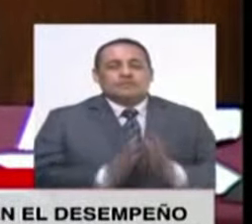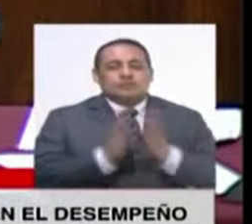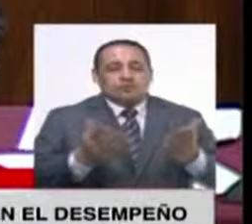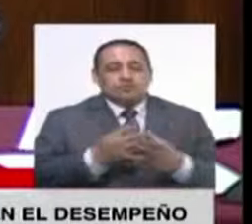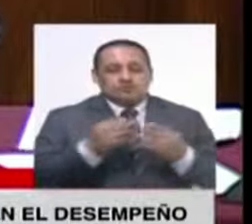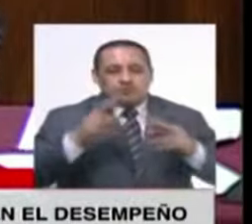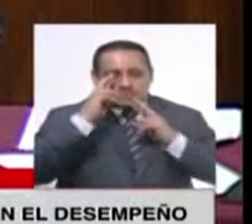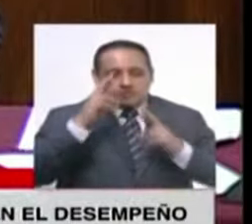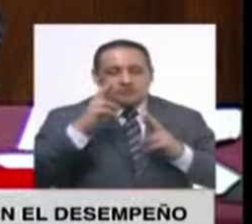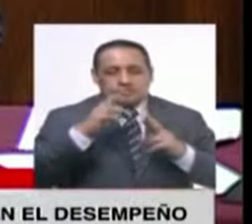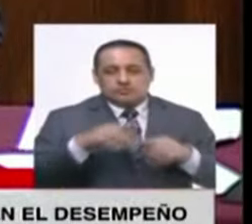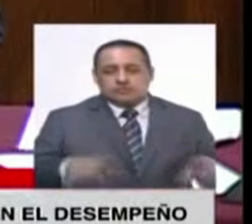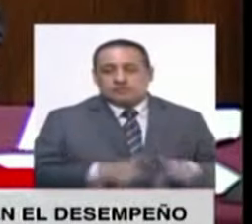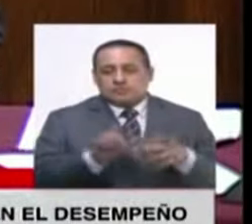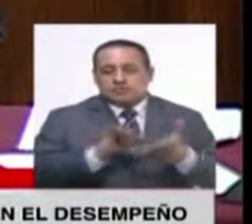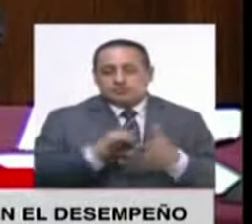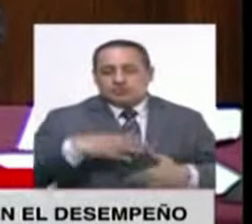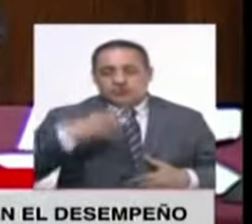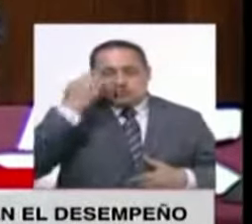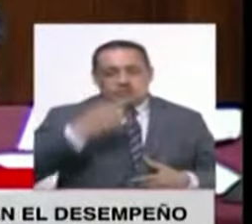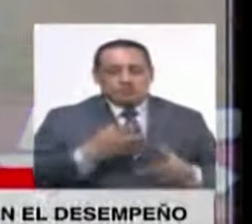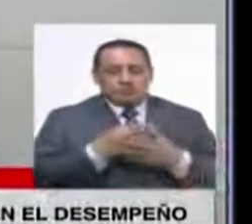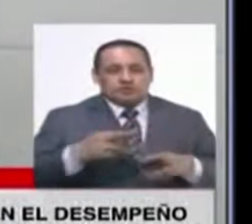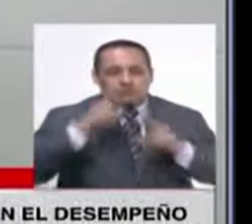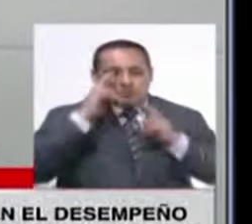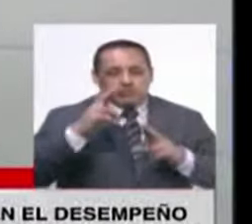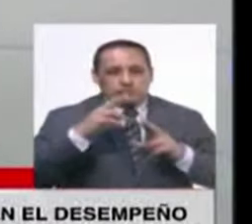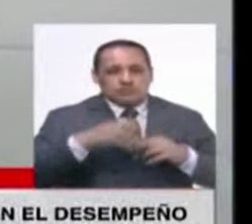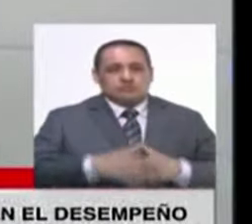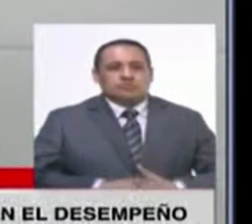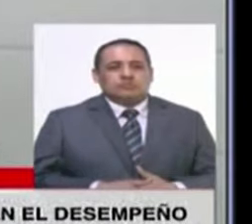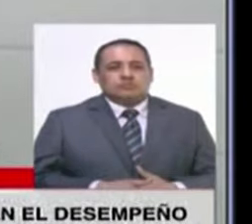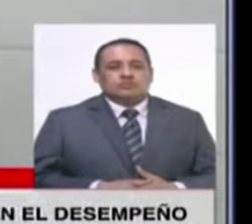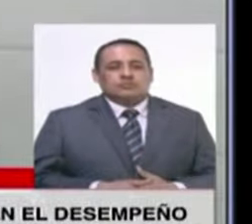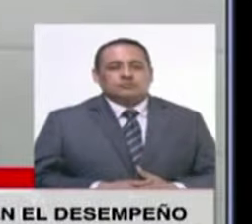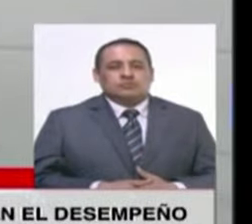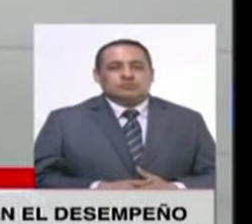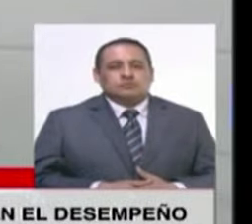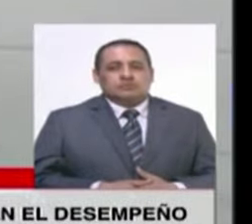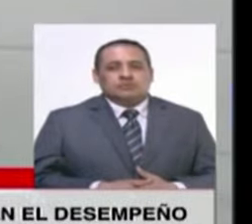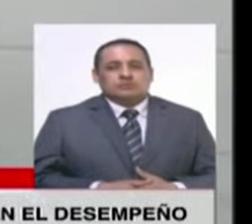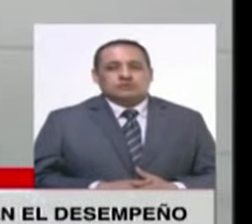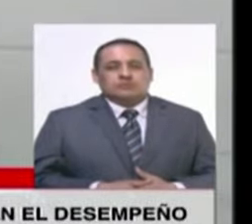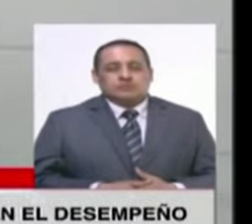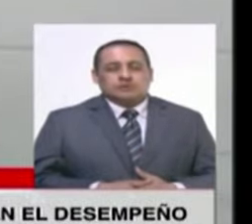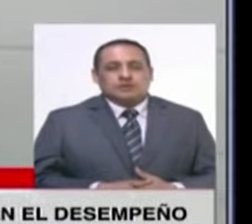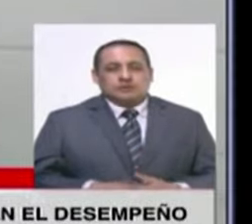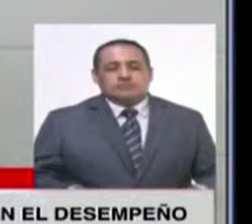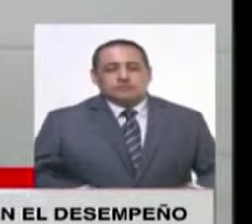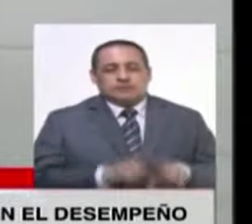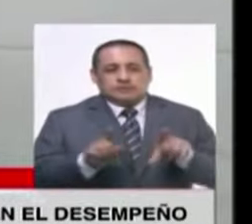todo respeto, yo creo que he sido muy respetuoso con el presidente, la palabra.